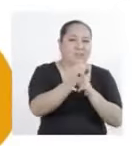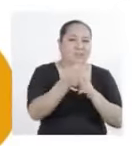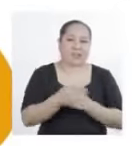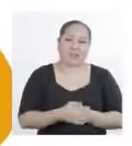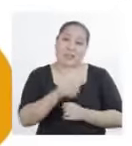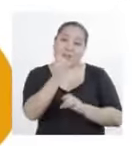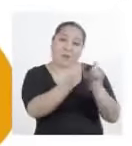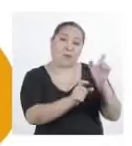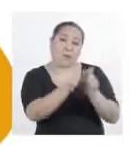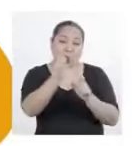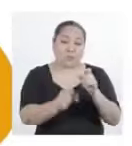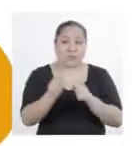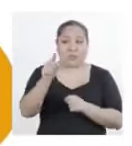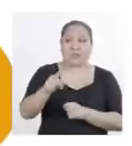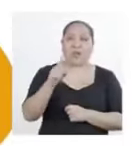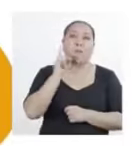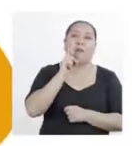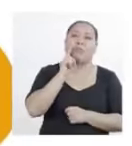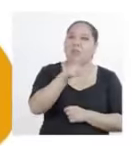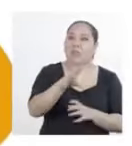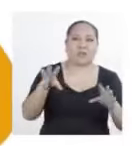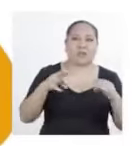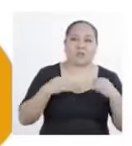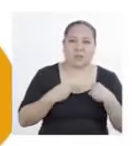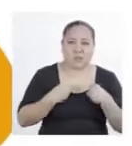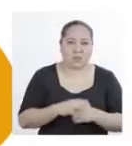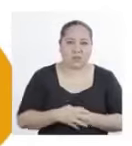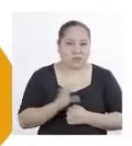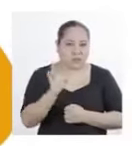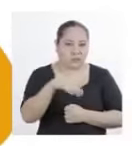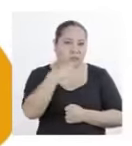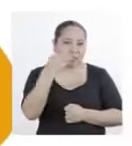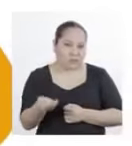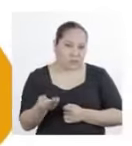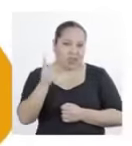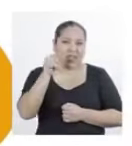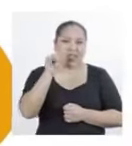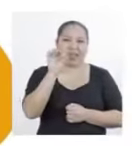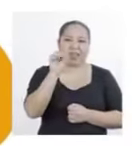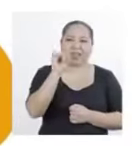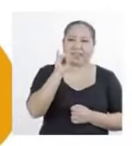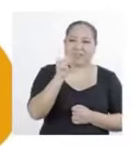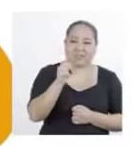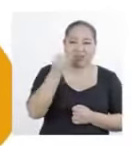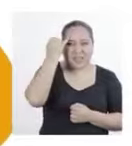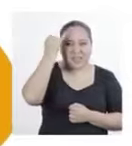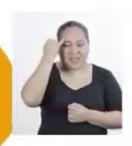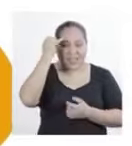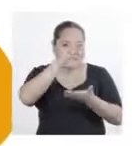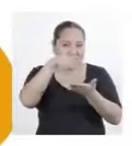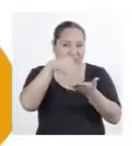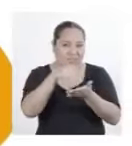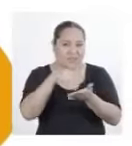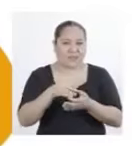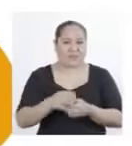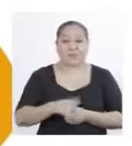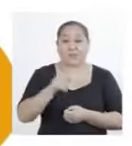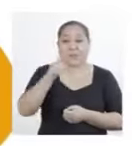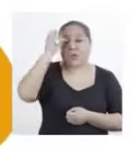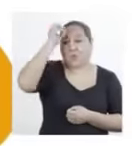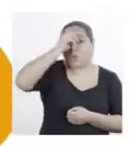impacto en la sociedad Que los humanos están engañados Pasemos a la tesis O sea, a la idea